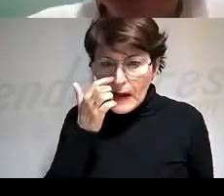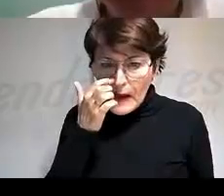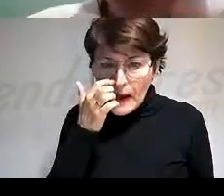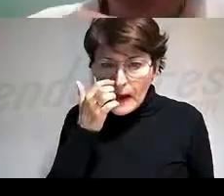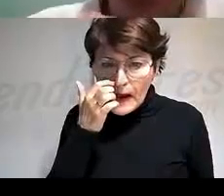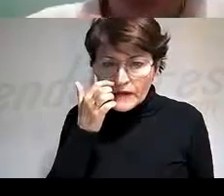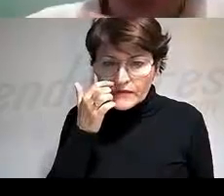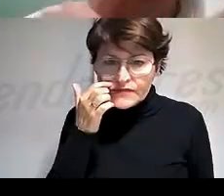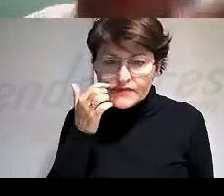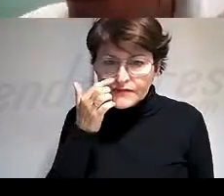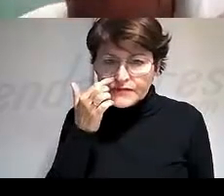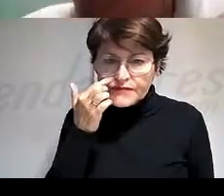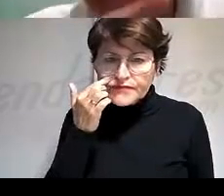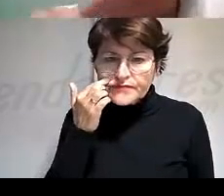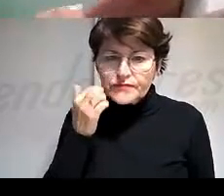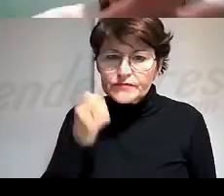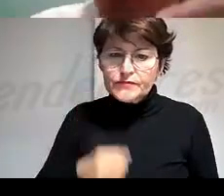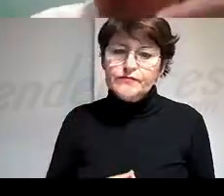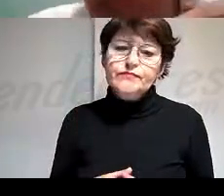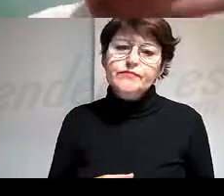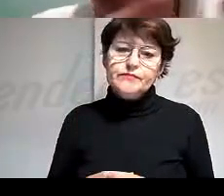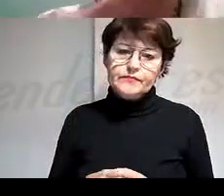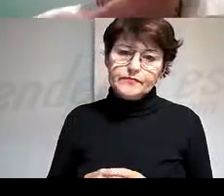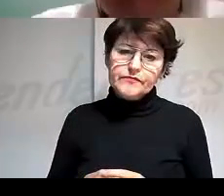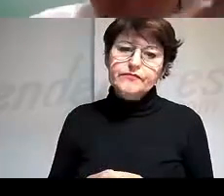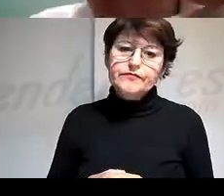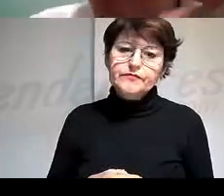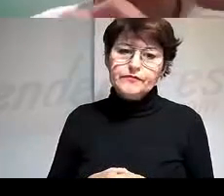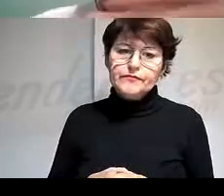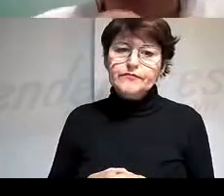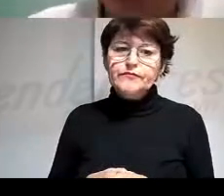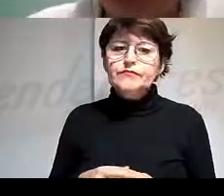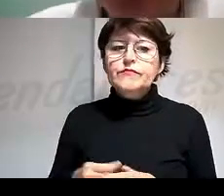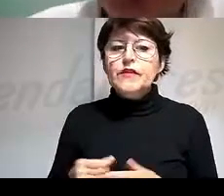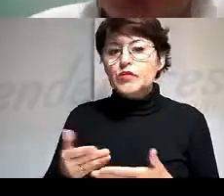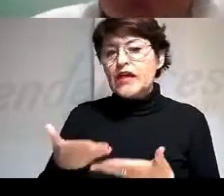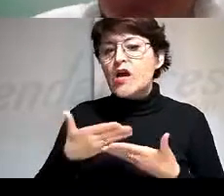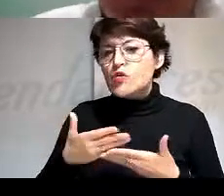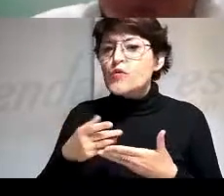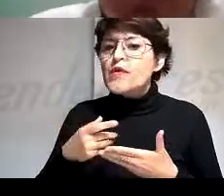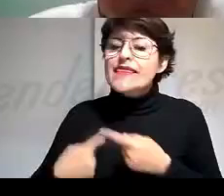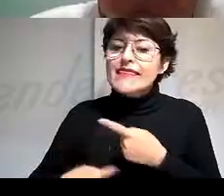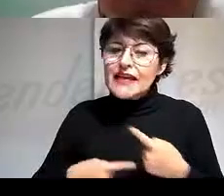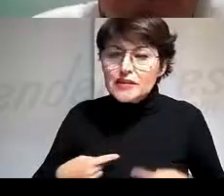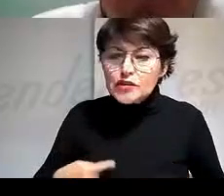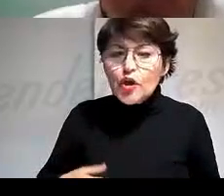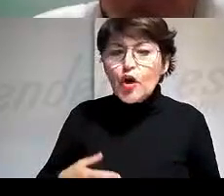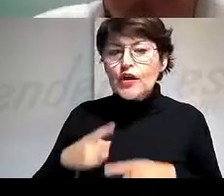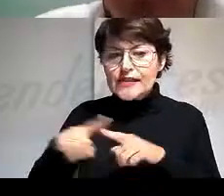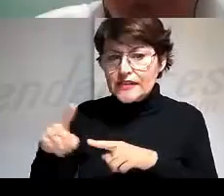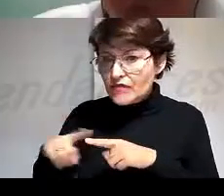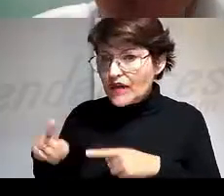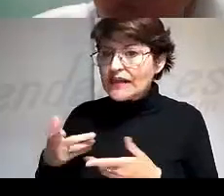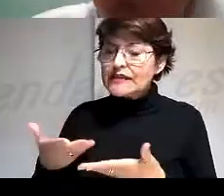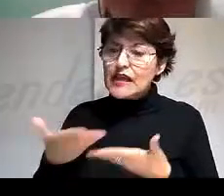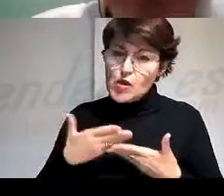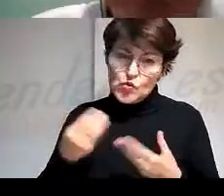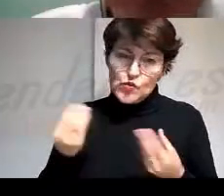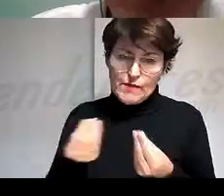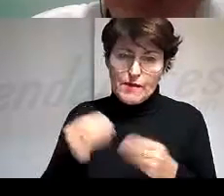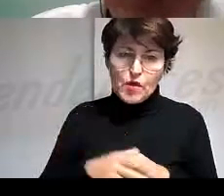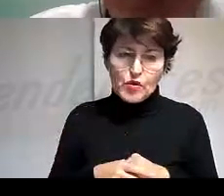el intestino irritable, digestiones pesadas, gases, por ejemplo. Por lo tanto, en ese sentido nos puede venir muy